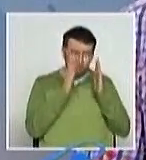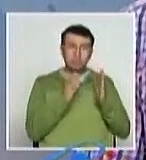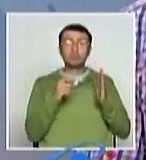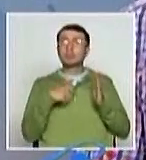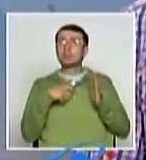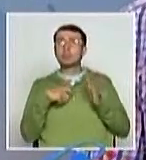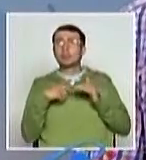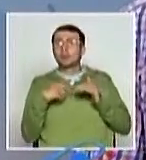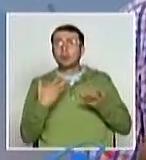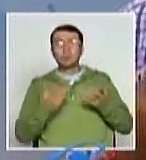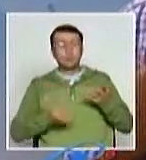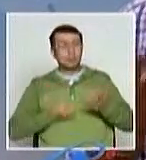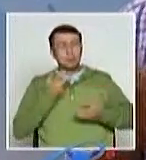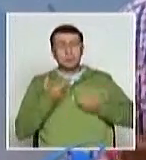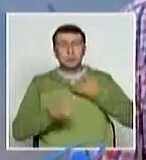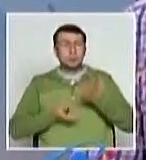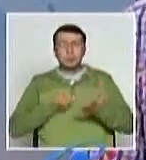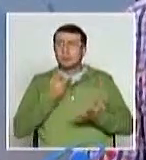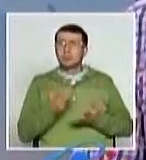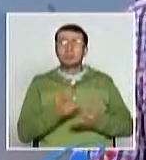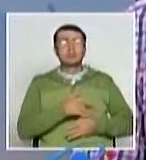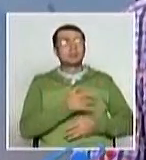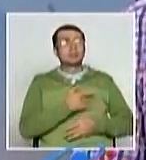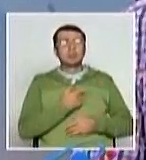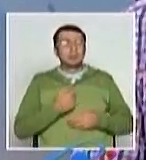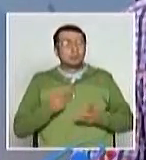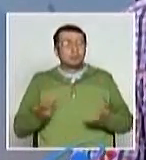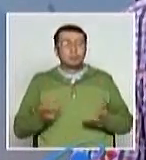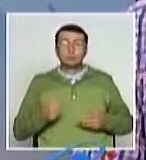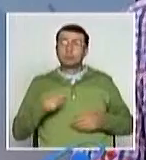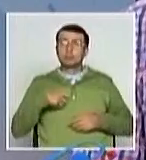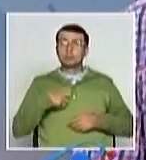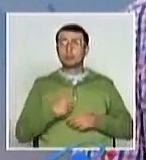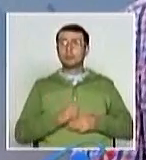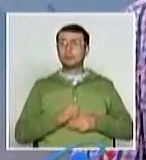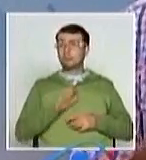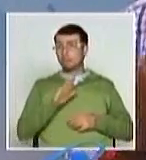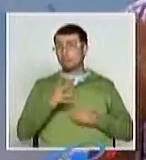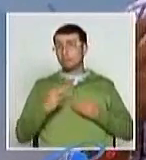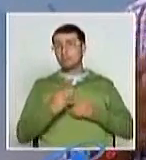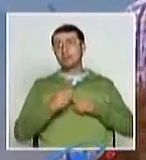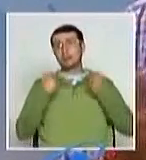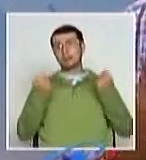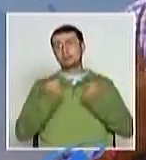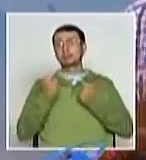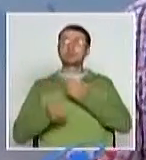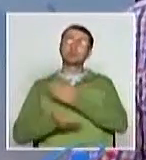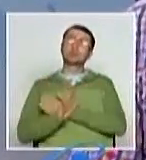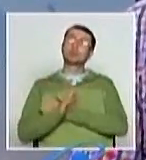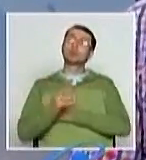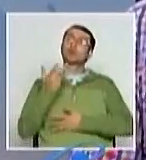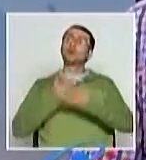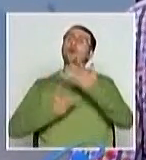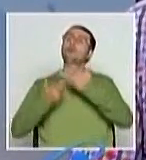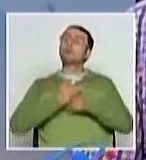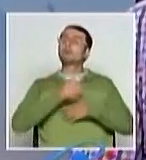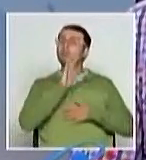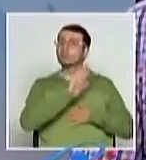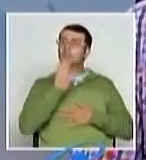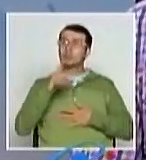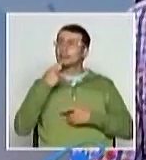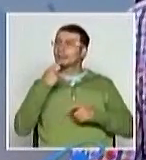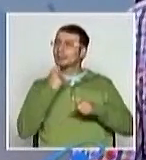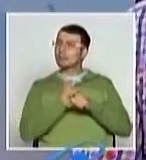de expresar no tenía cómo desahogarse vamos a ir a este corte comerciales para que podamos seguir Compartiendo con ustedes diferentes